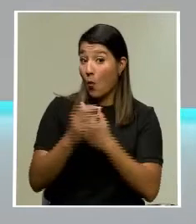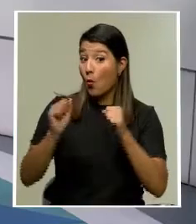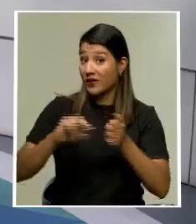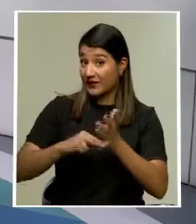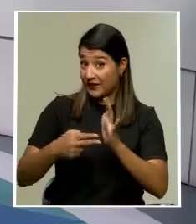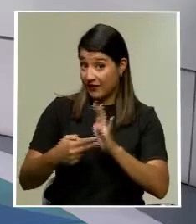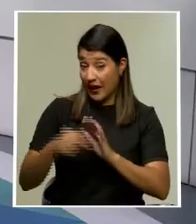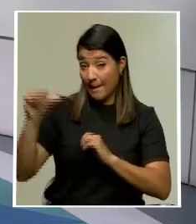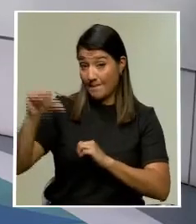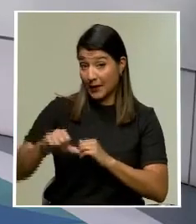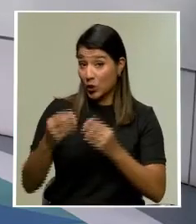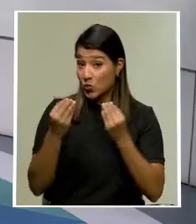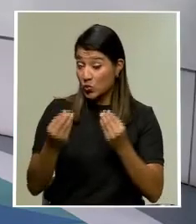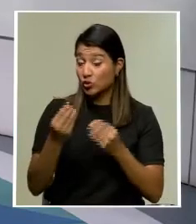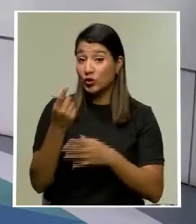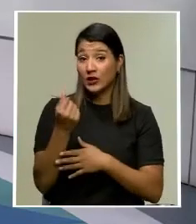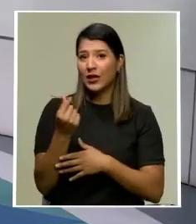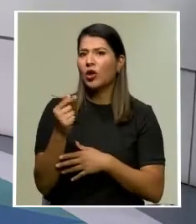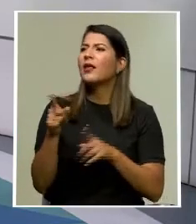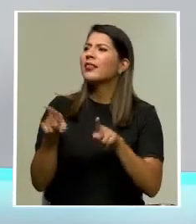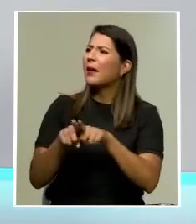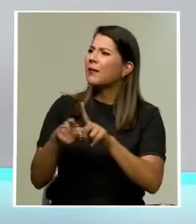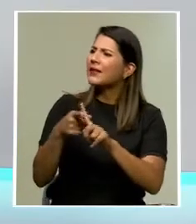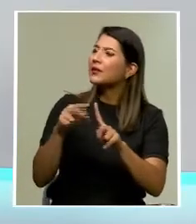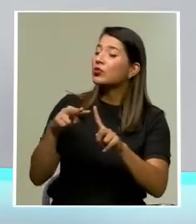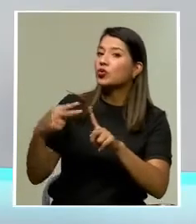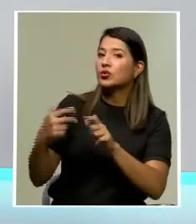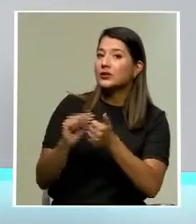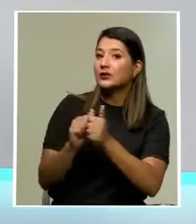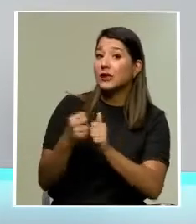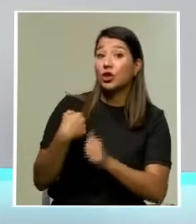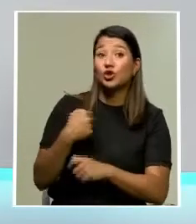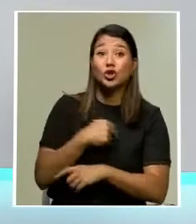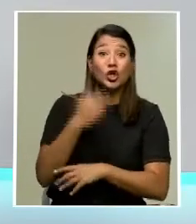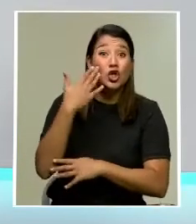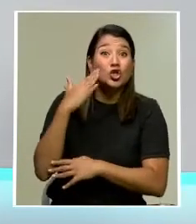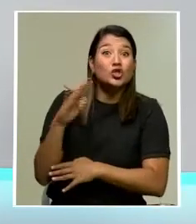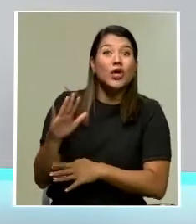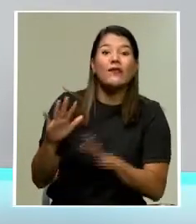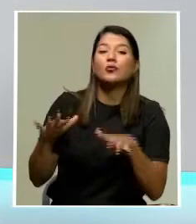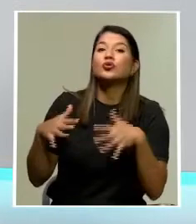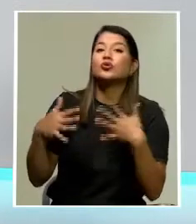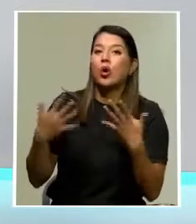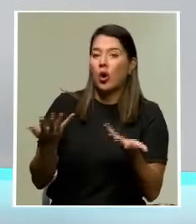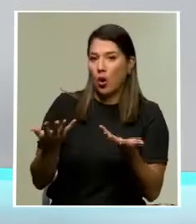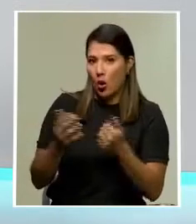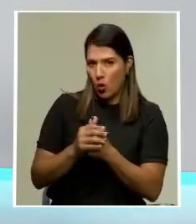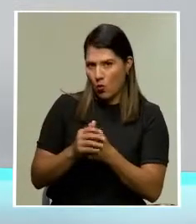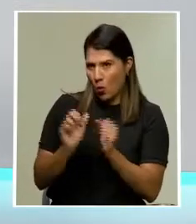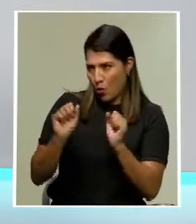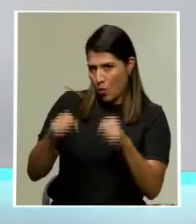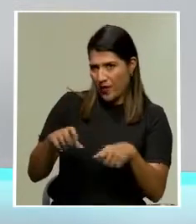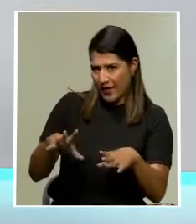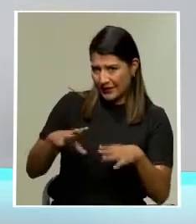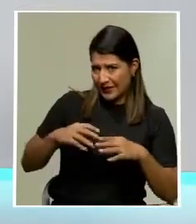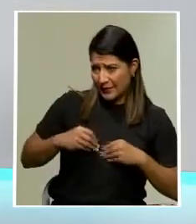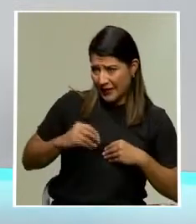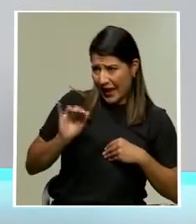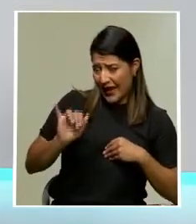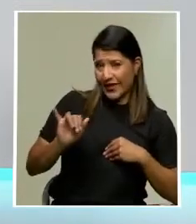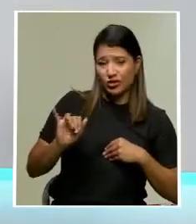dólares. Y a nivel deportivo también, don Ernesto, porque no sabemos cómo podría tomar esto también la dirigencia del Paris Saint-Germain y